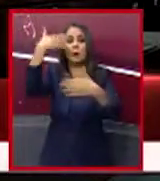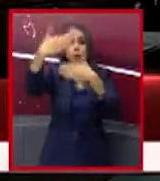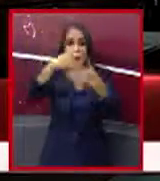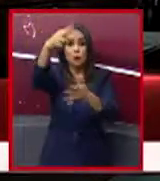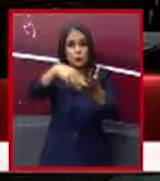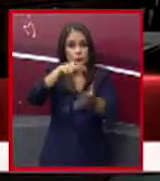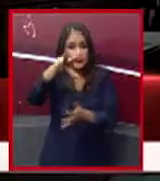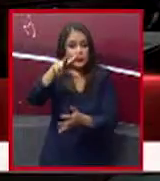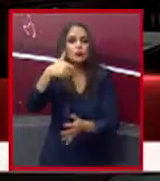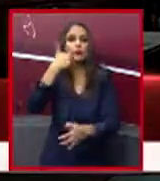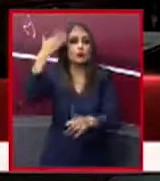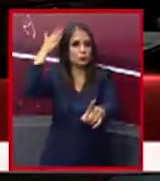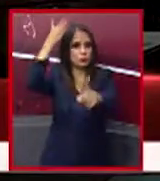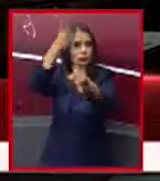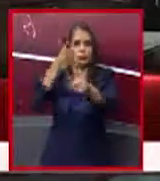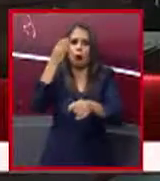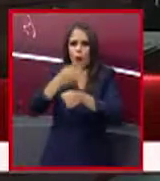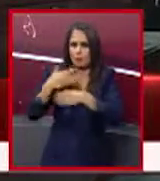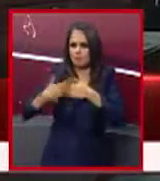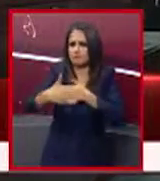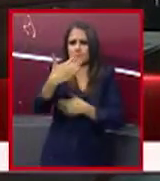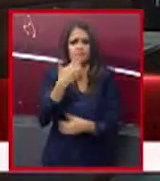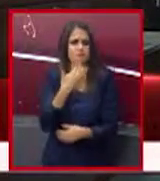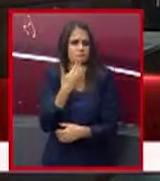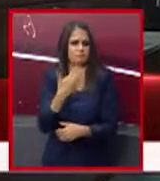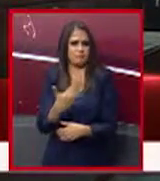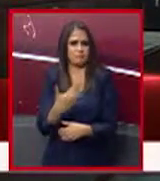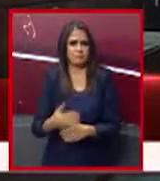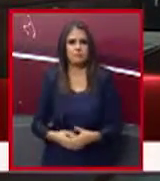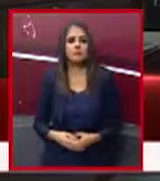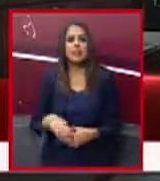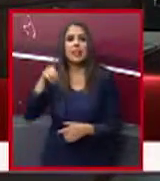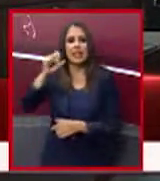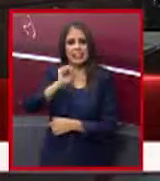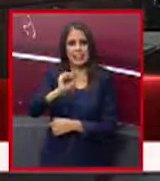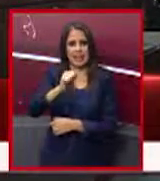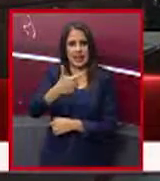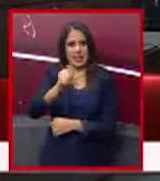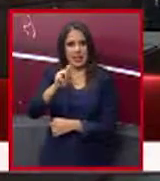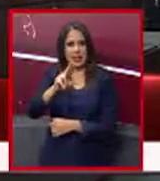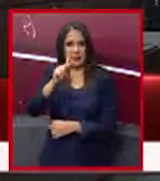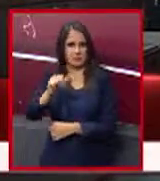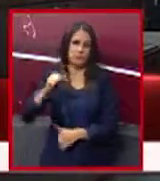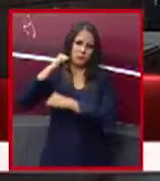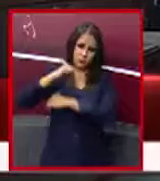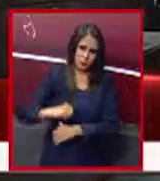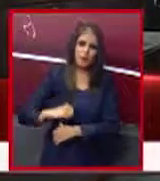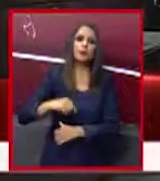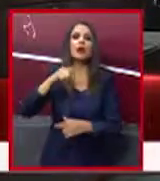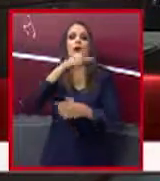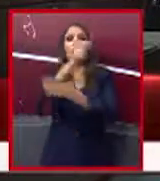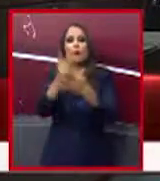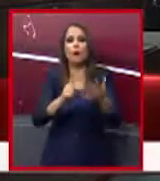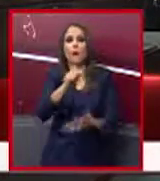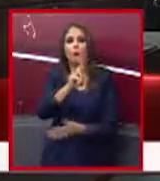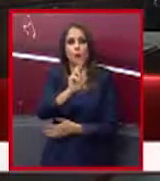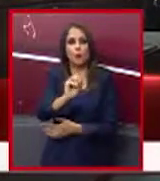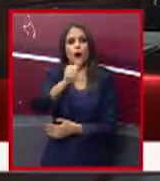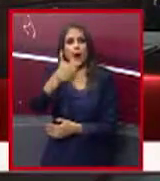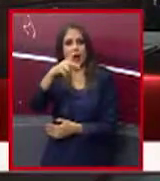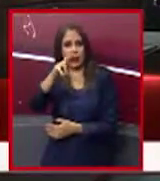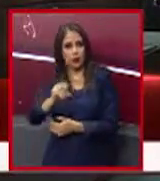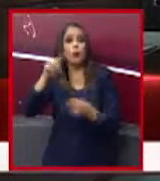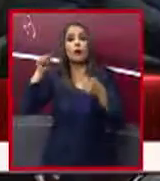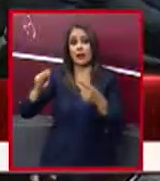el 11º, no estamos tan mal. El titular de Zagarpa señaló que a través de programas como Proagro, la Zagarpa